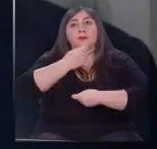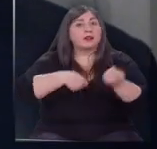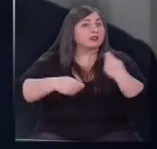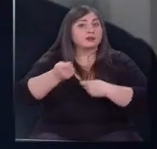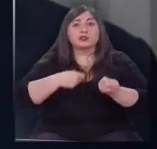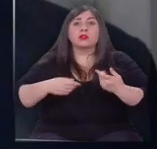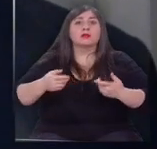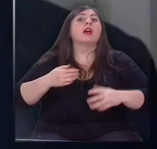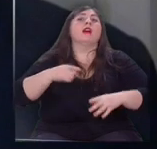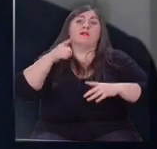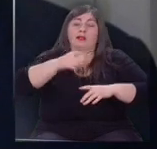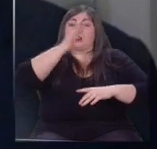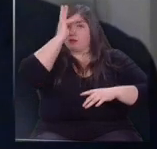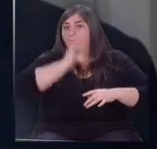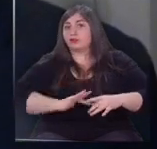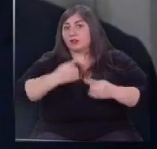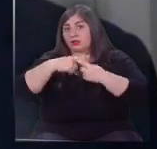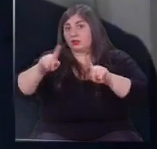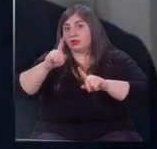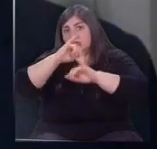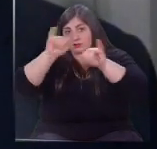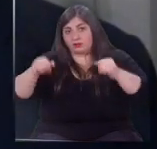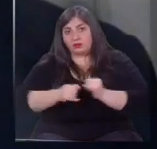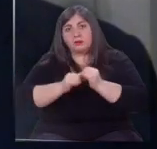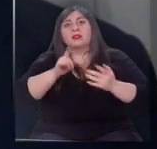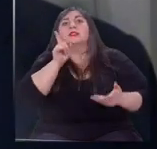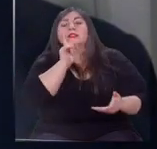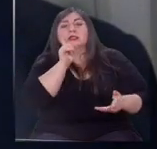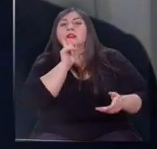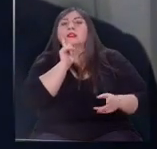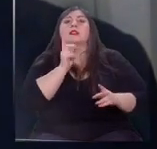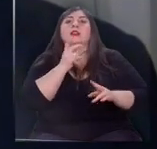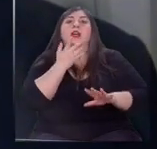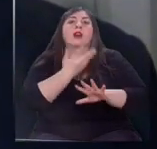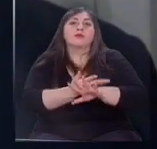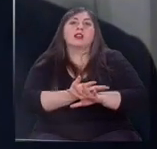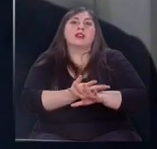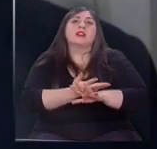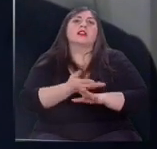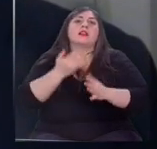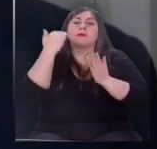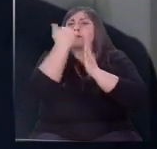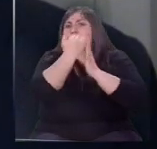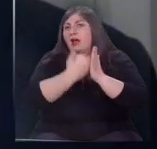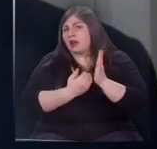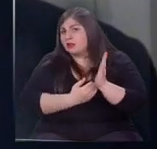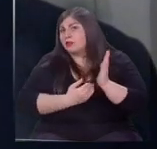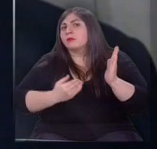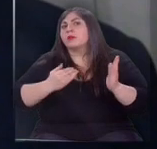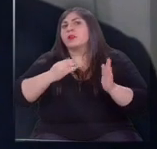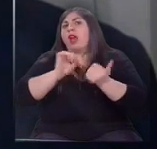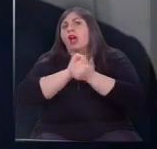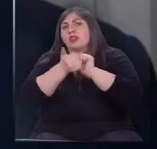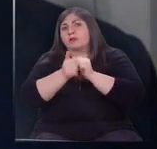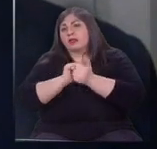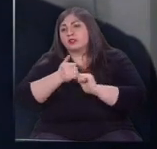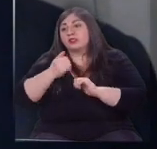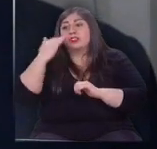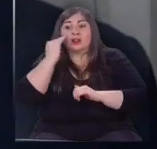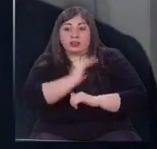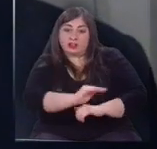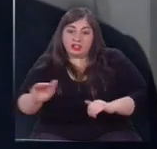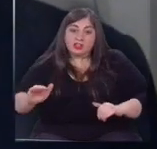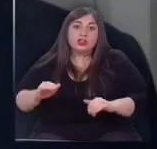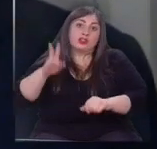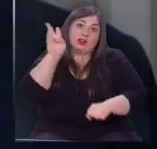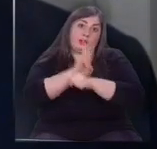sea, van a tener que funcionar de otra manera. Y va a tener que haber mecanismos de adaptación por parte de los chicos, por parte de los maestros, por